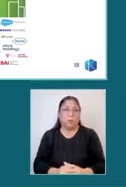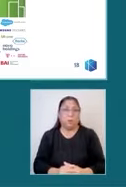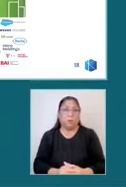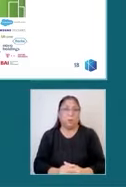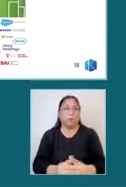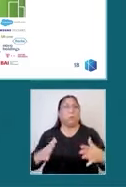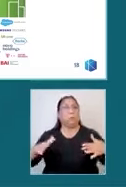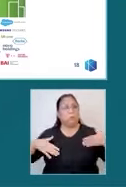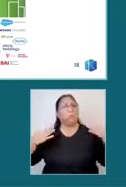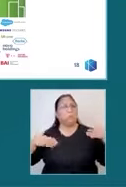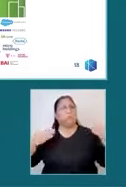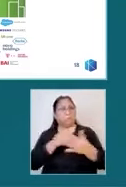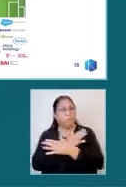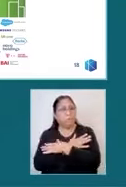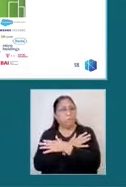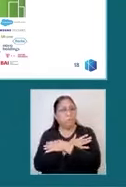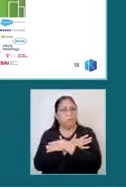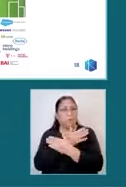felicitaciones.